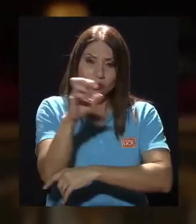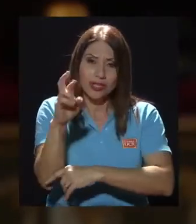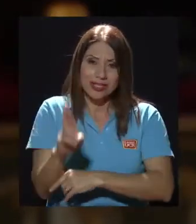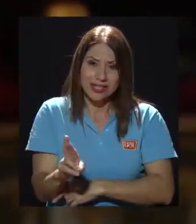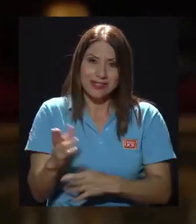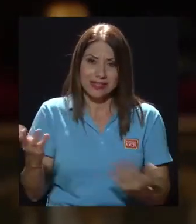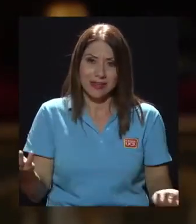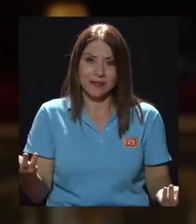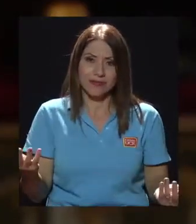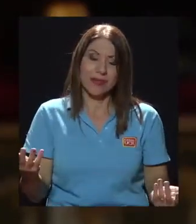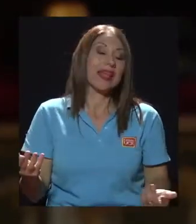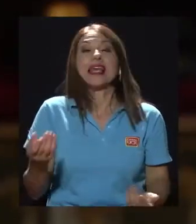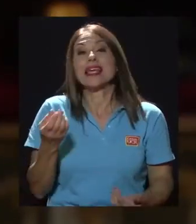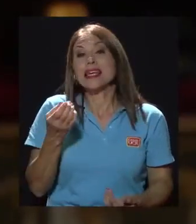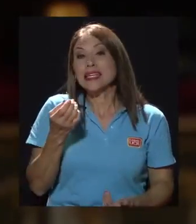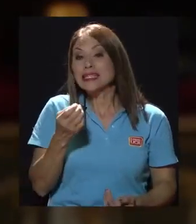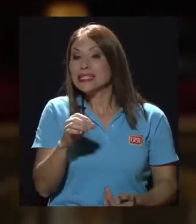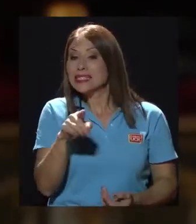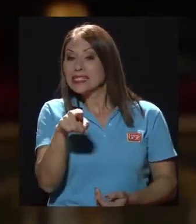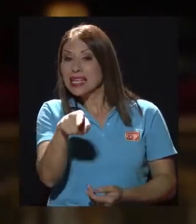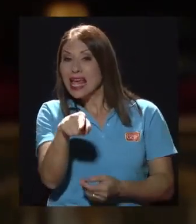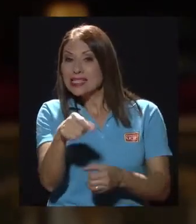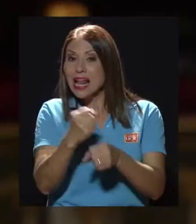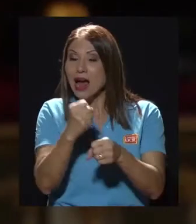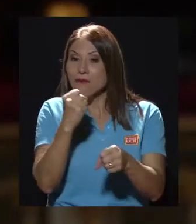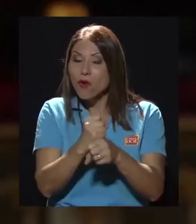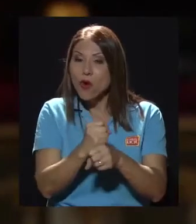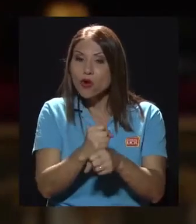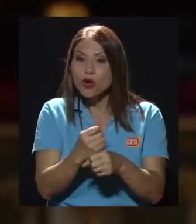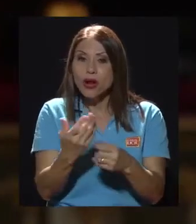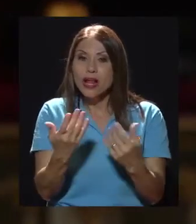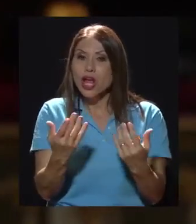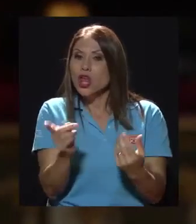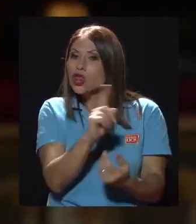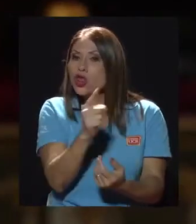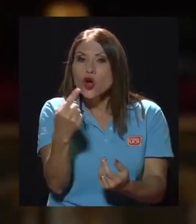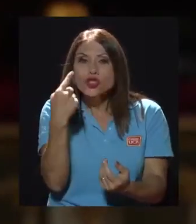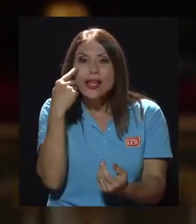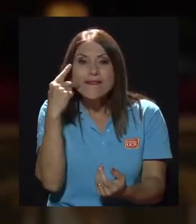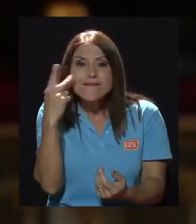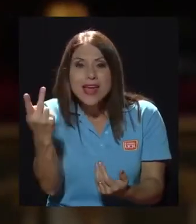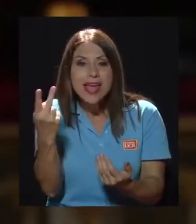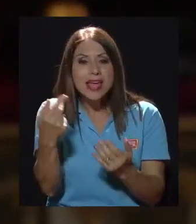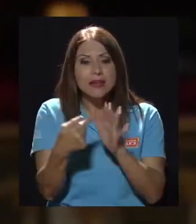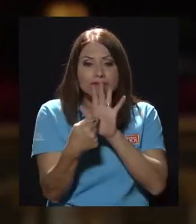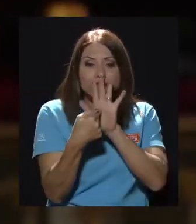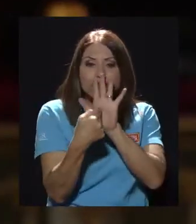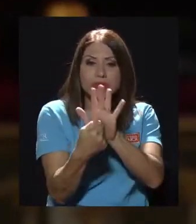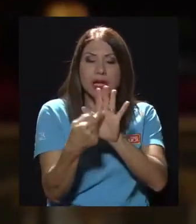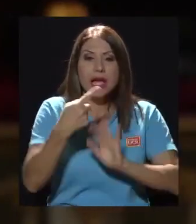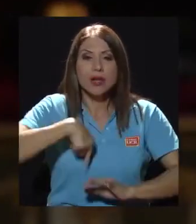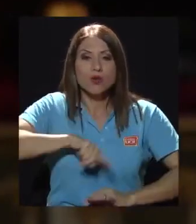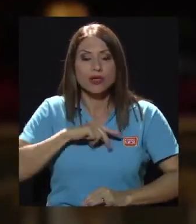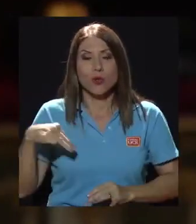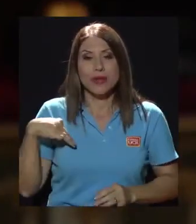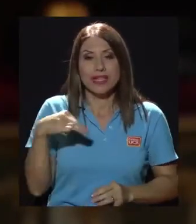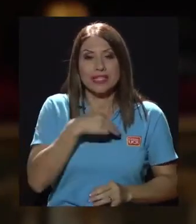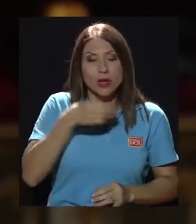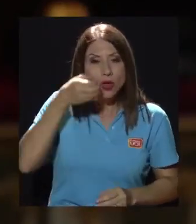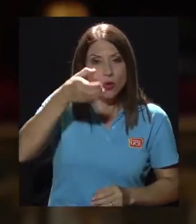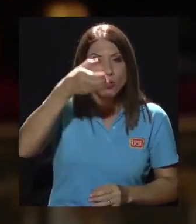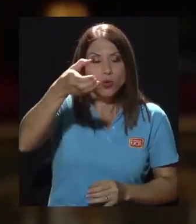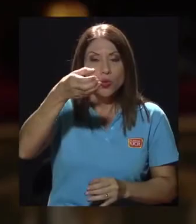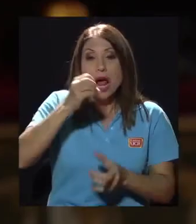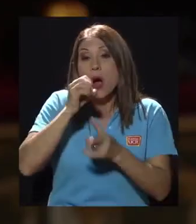que definitivamente, si esa labor no se ve reflejada en nuestro Ministerio de Cultura, en el aparataje